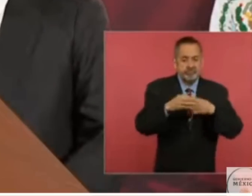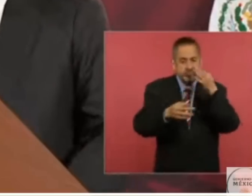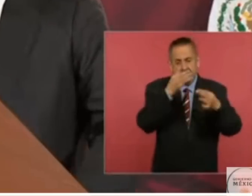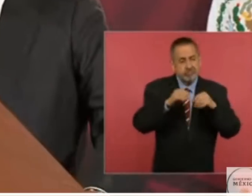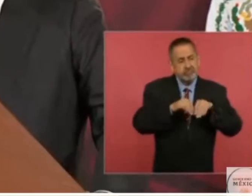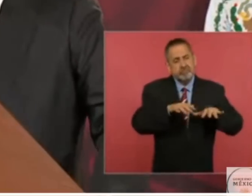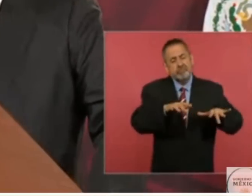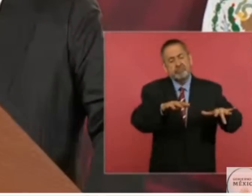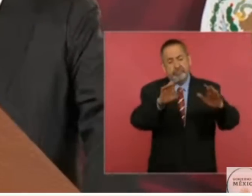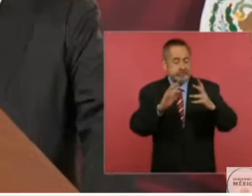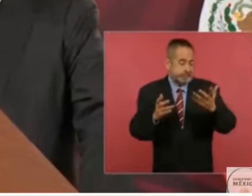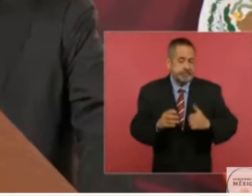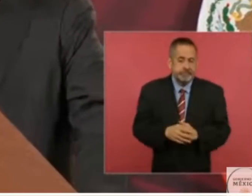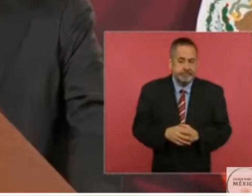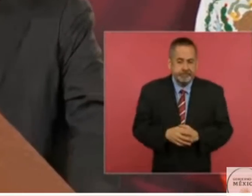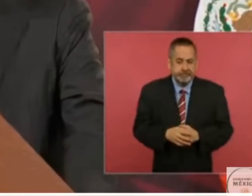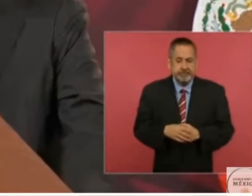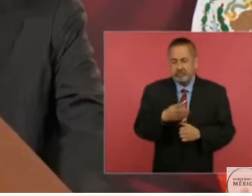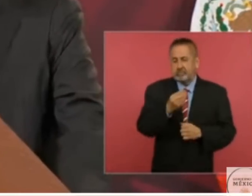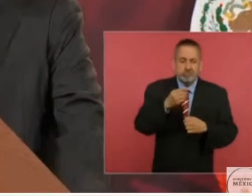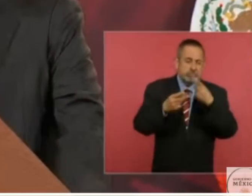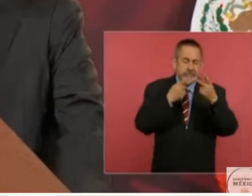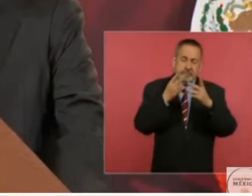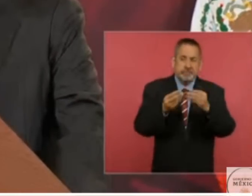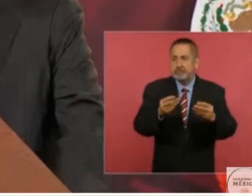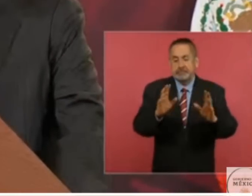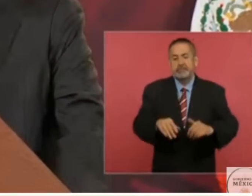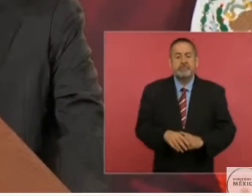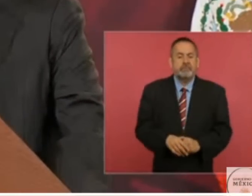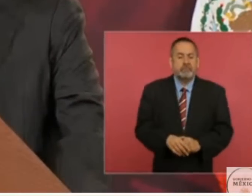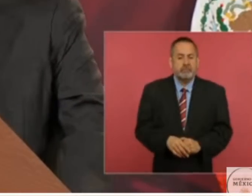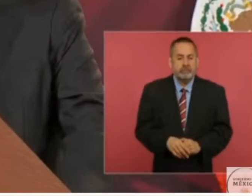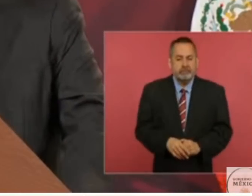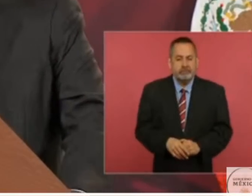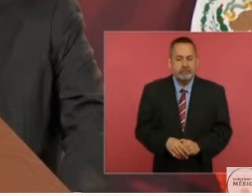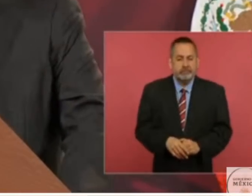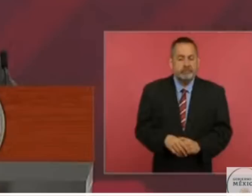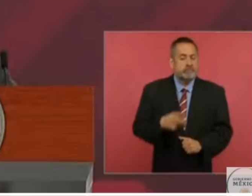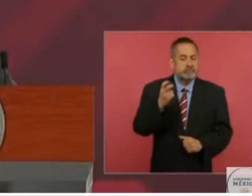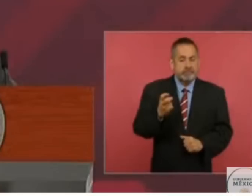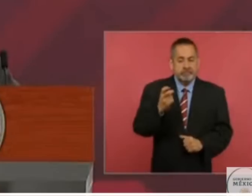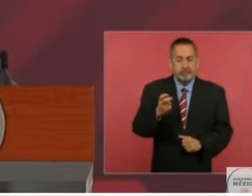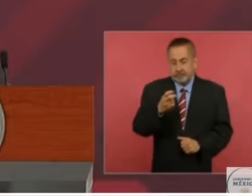van a haber muchísimas cosas, ¿no? Por eso, decía la gente, mucho ojo.